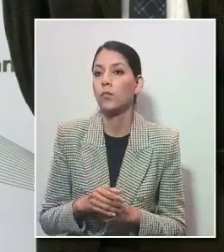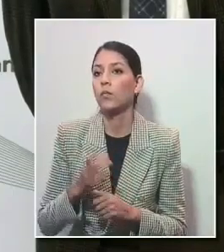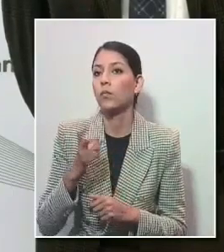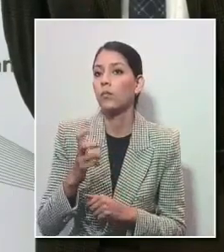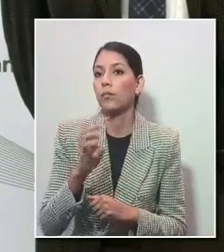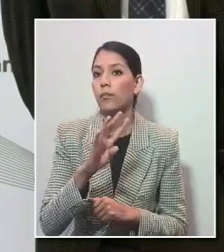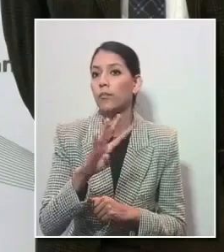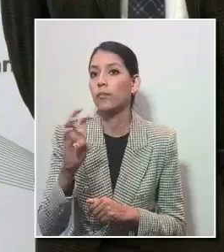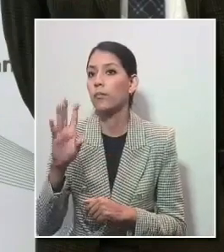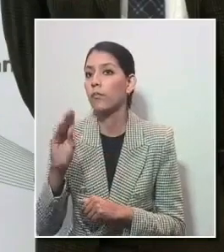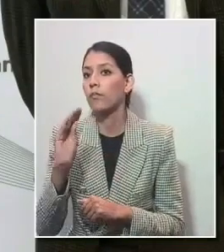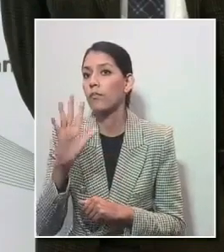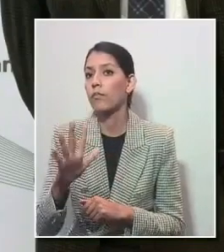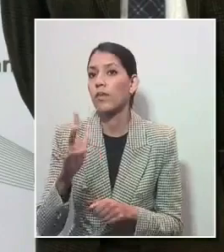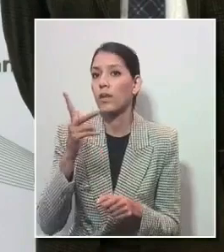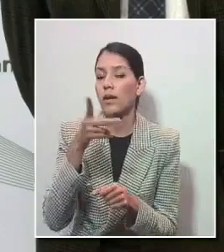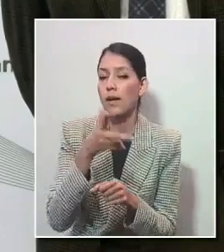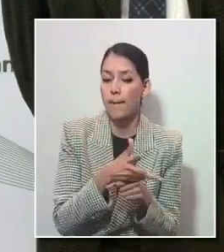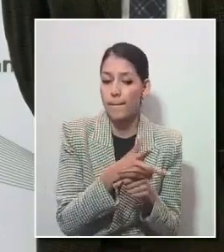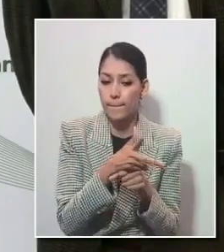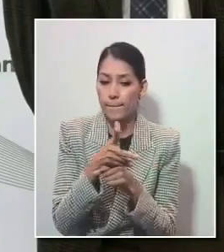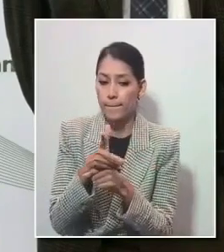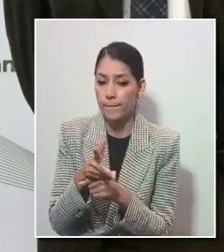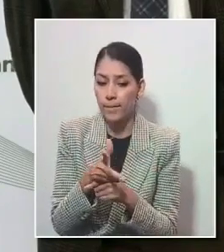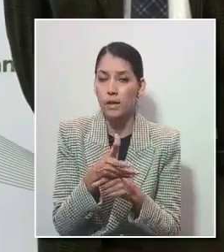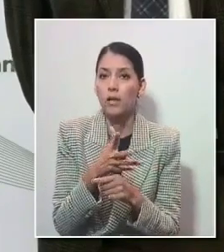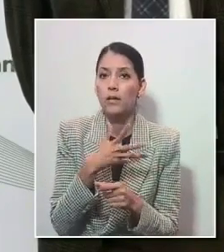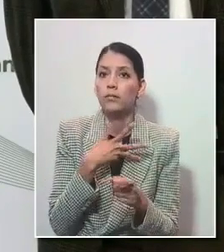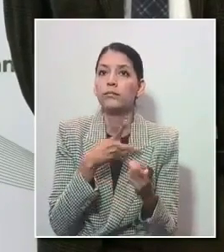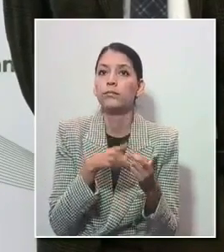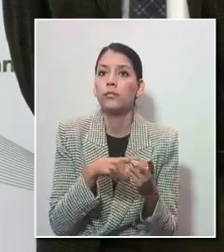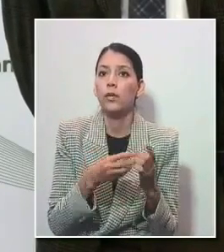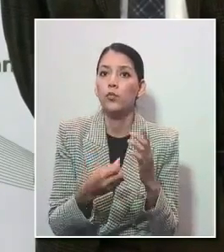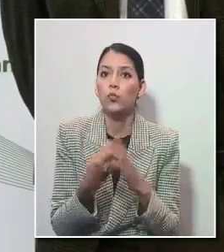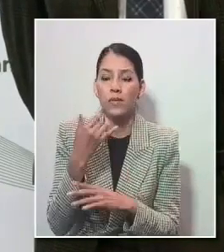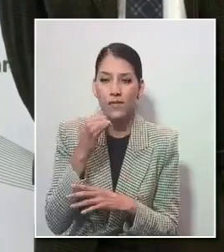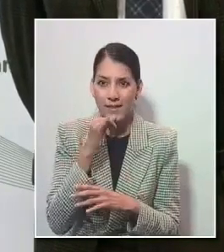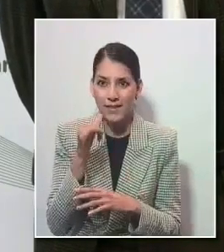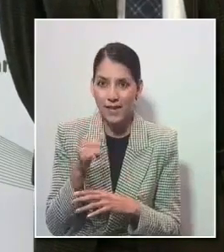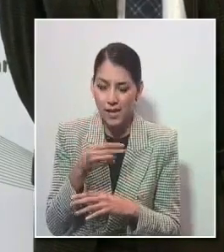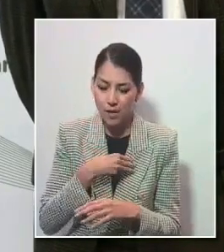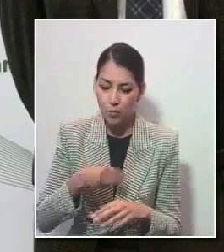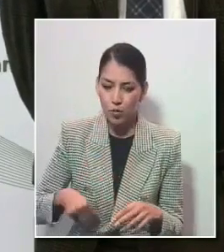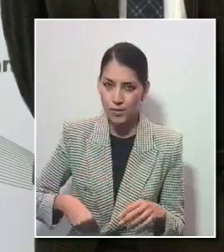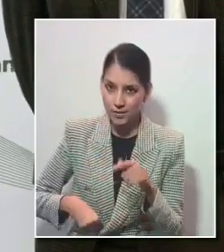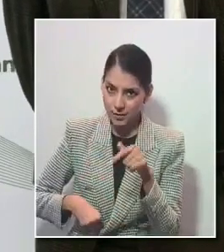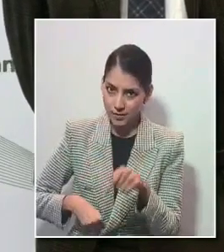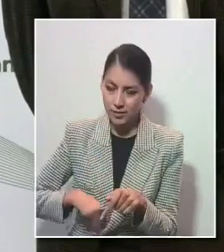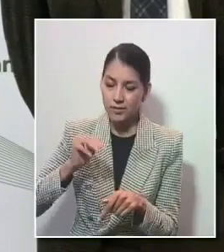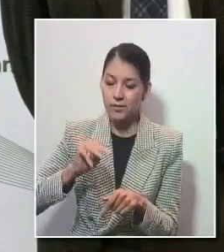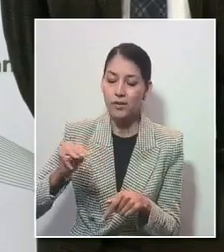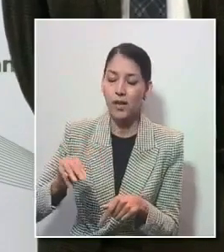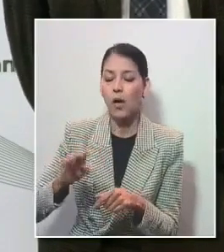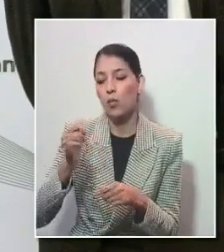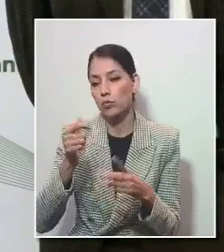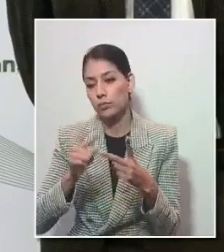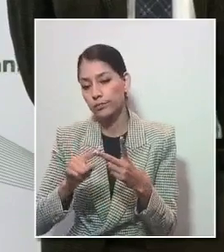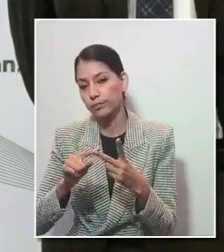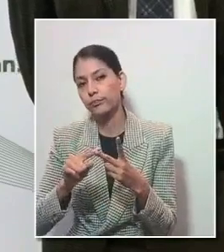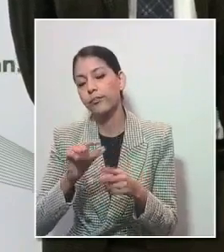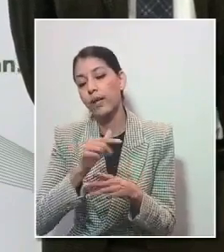Estas 495 cámaras que van desde Nueva Italia hasta Tepalcatepec, que son las que cubre